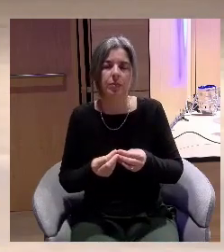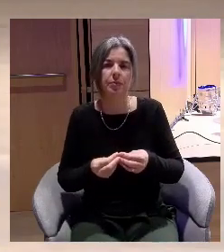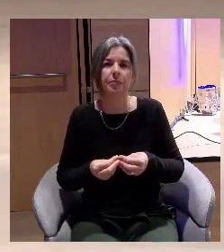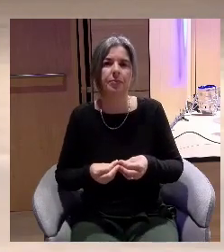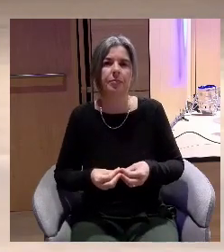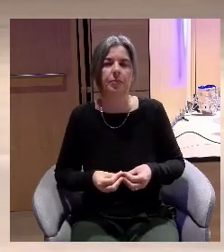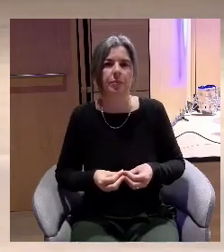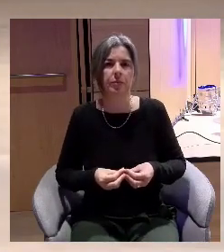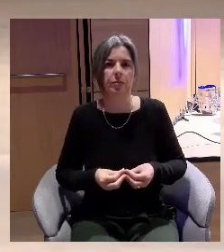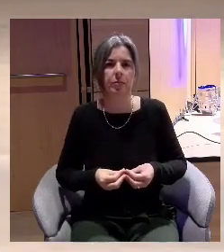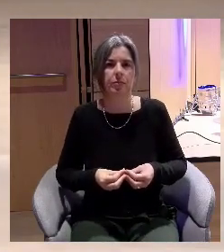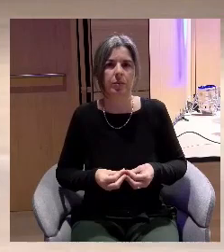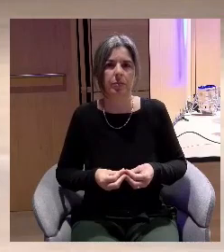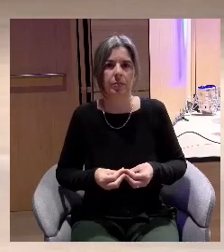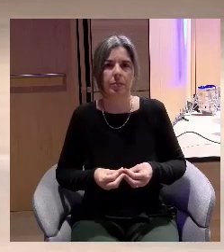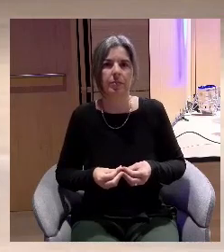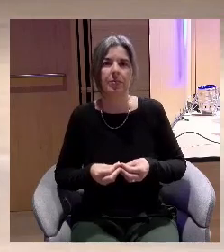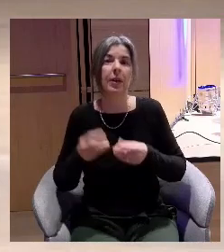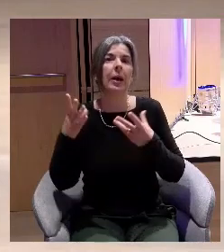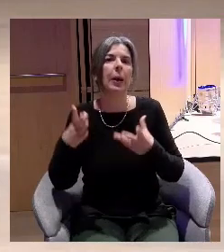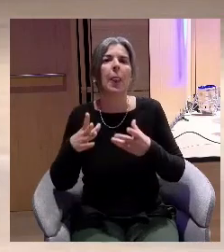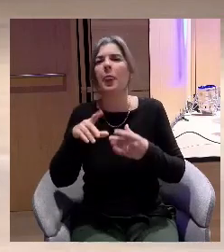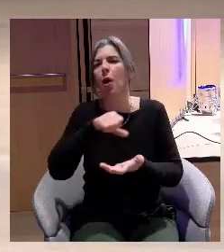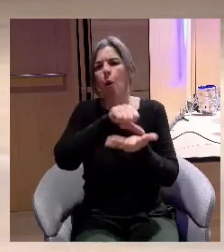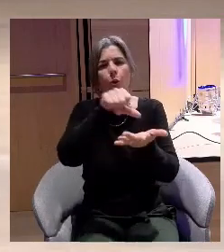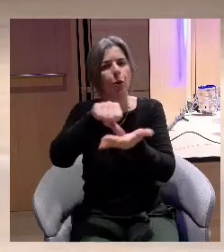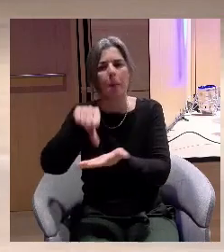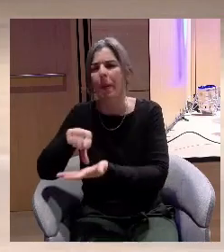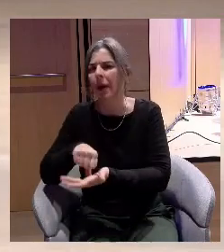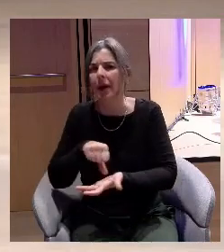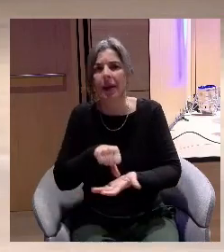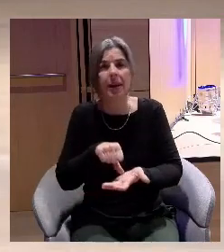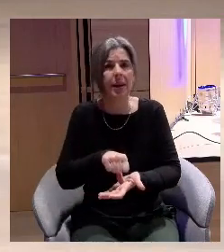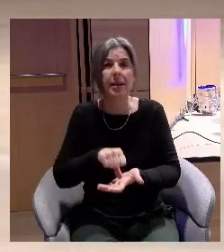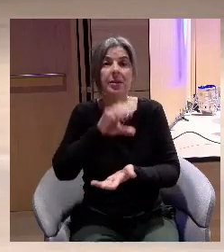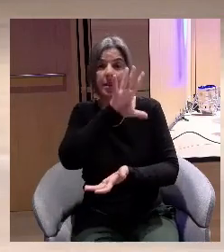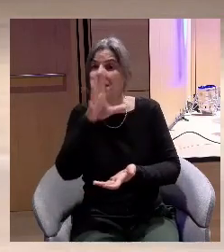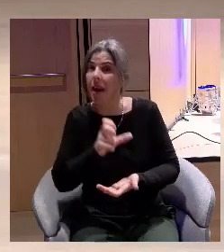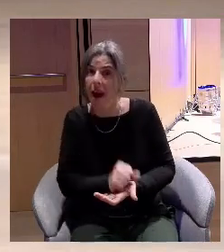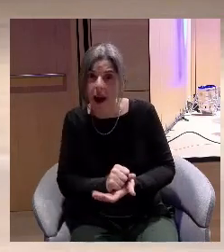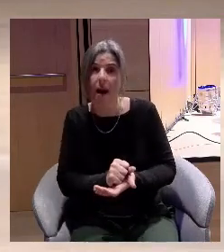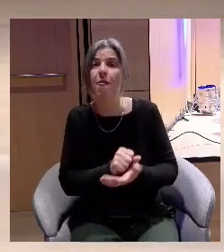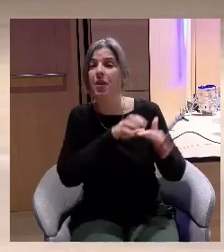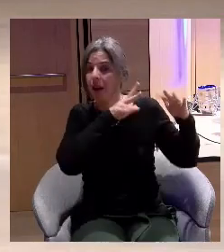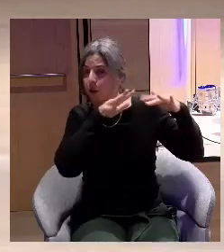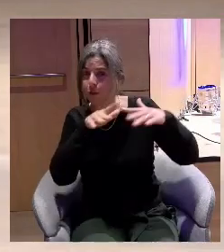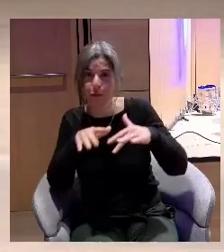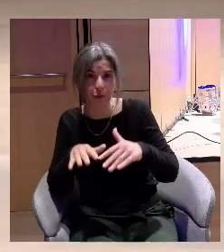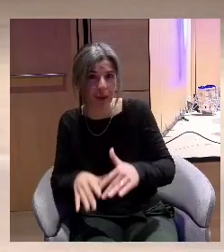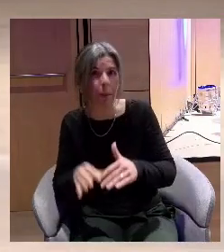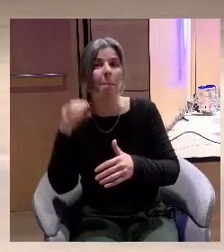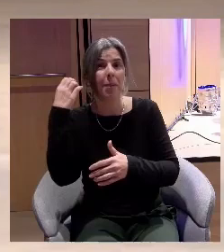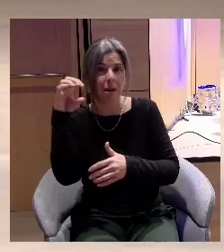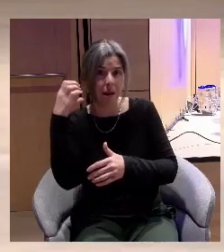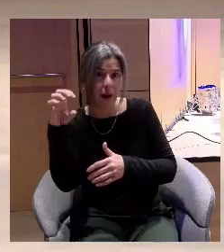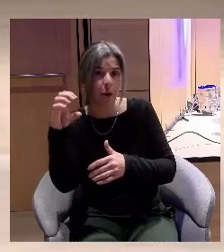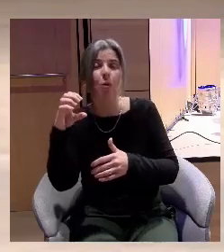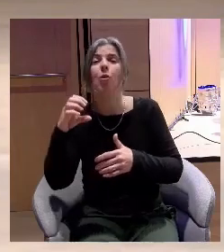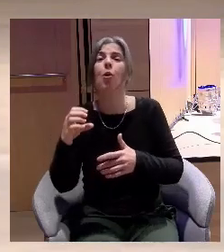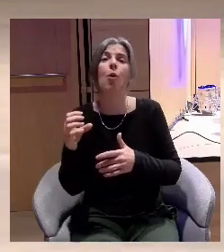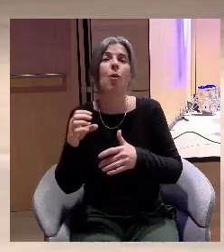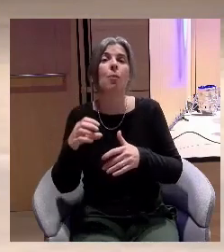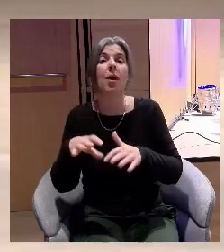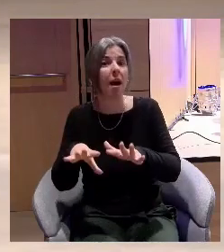Sí, haitiana, de Bangladesh, de países africanos, de hecho, que se van a cruzar el tapón